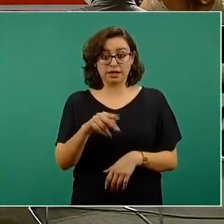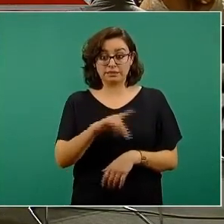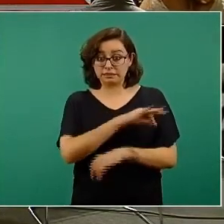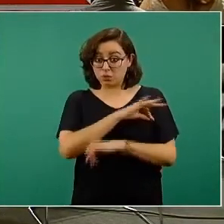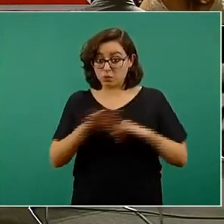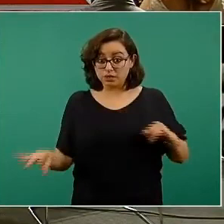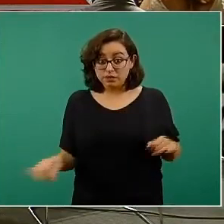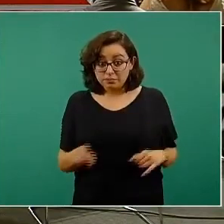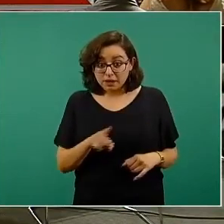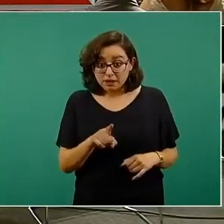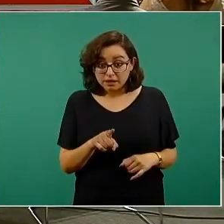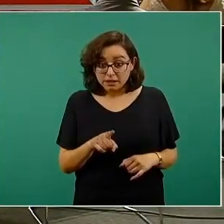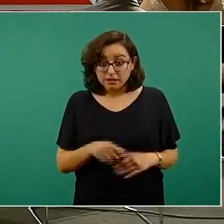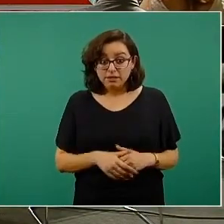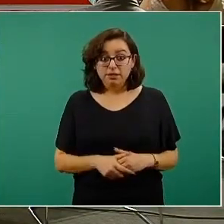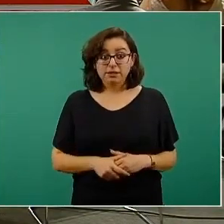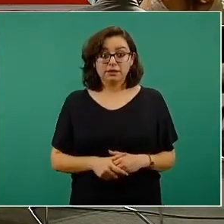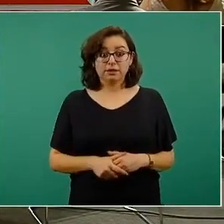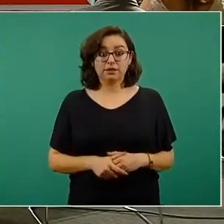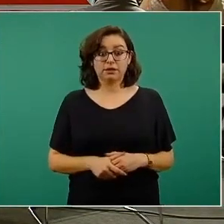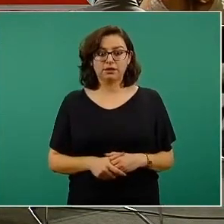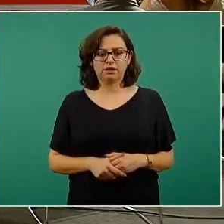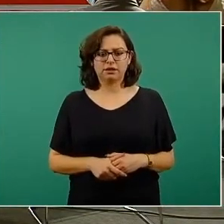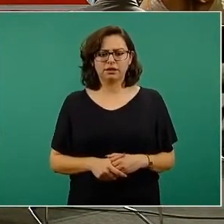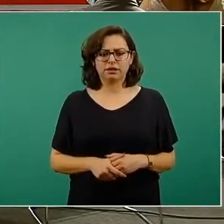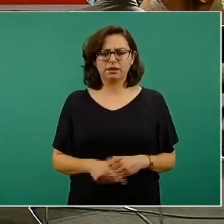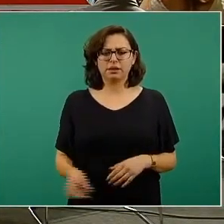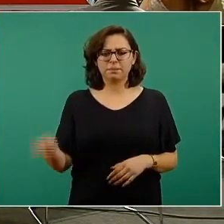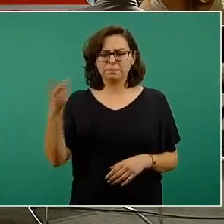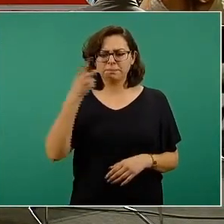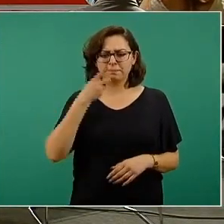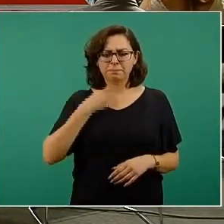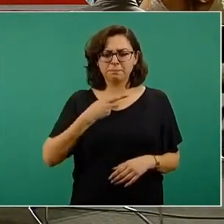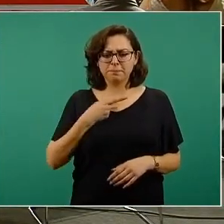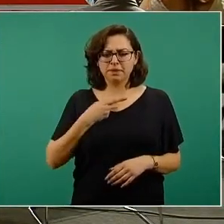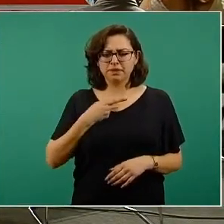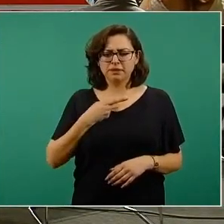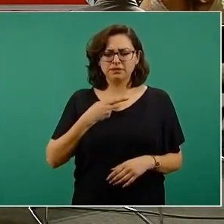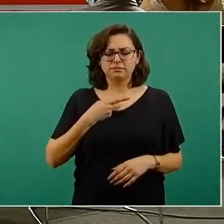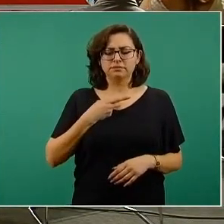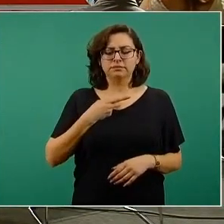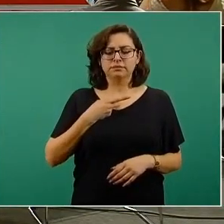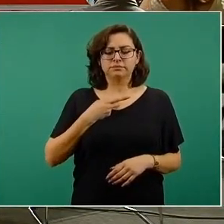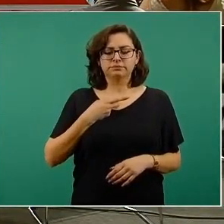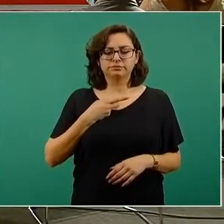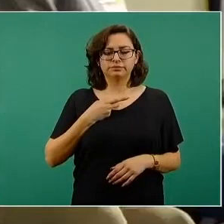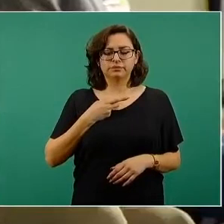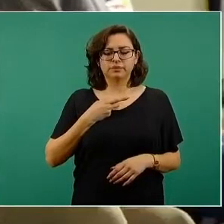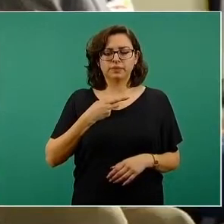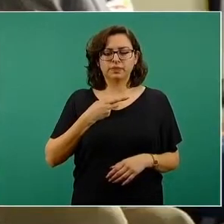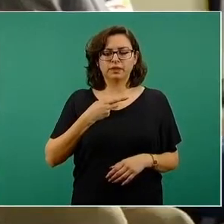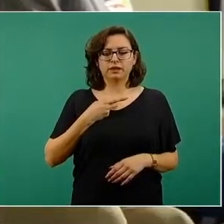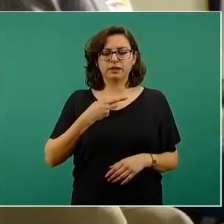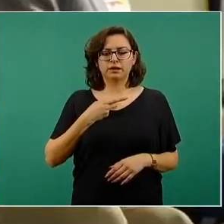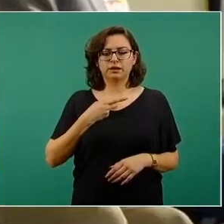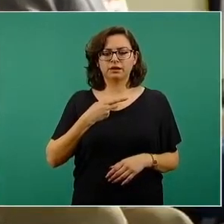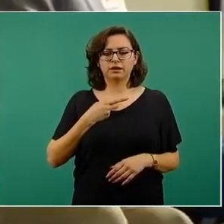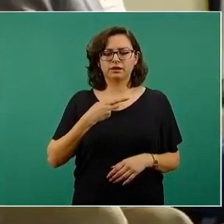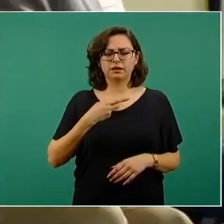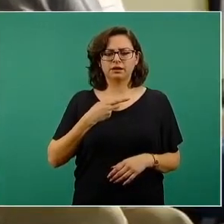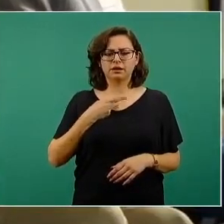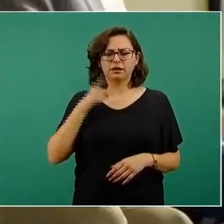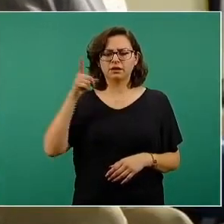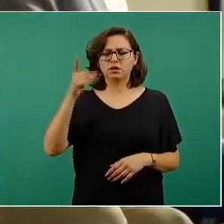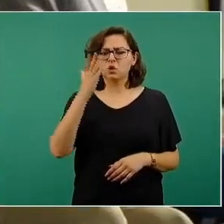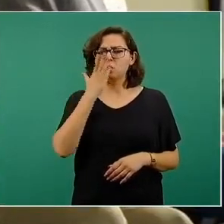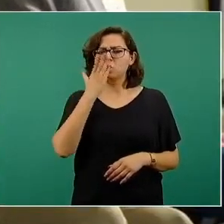minuto. Lo que pasa es que están señalando aquí que lo que es en las playas de Sonora